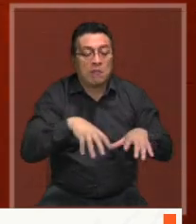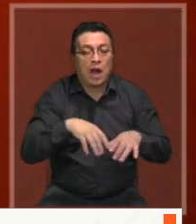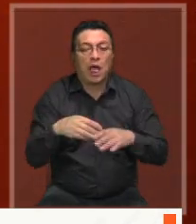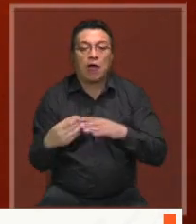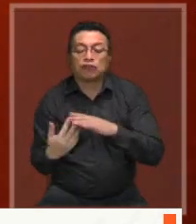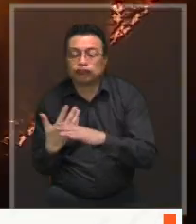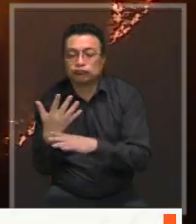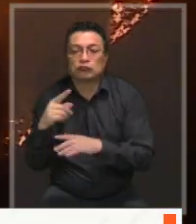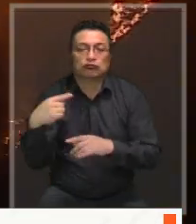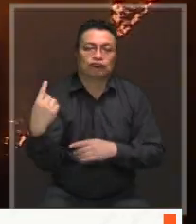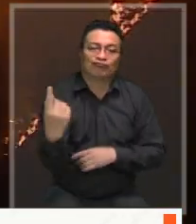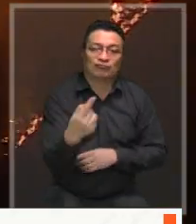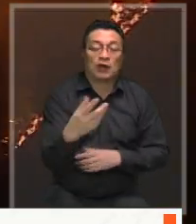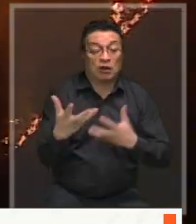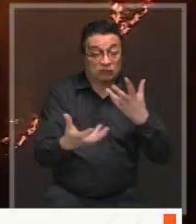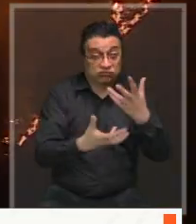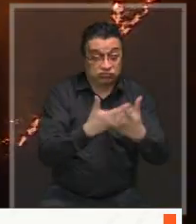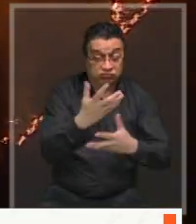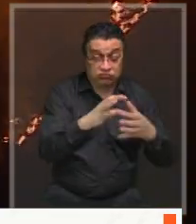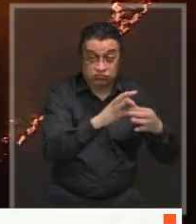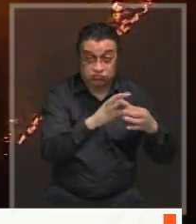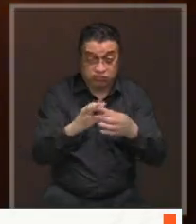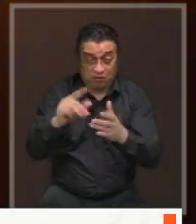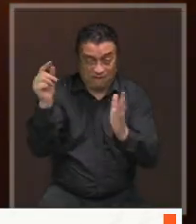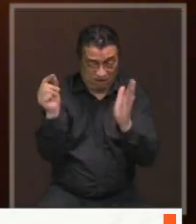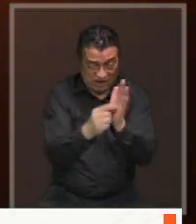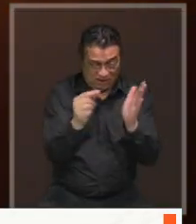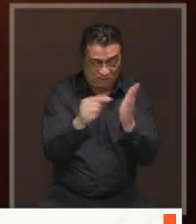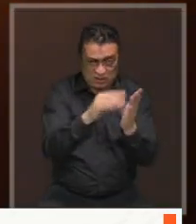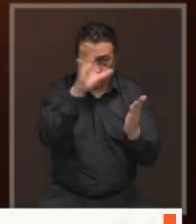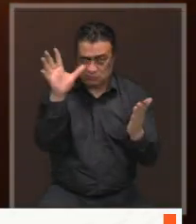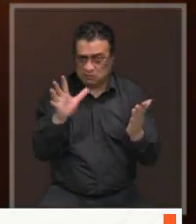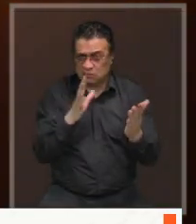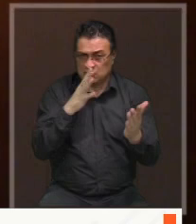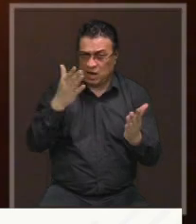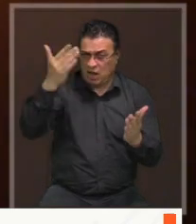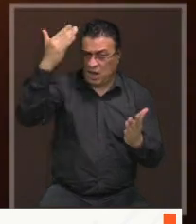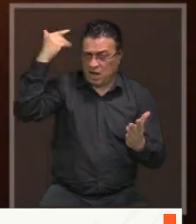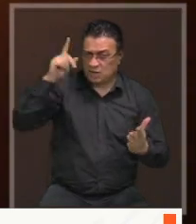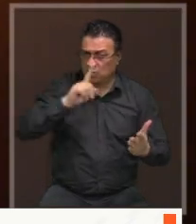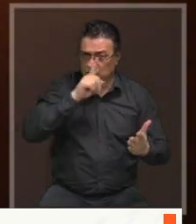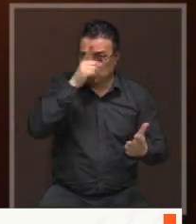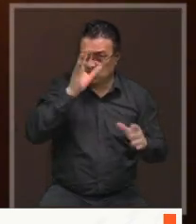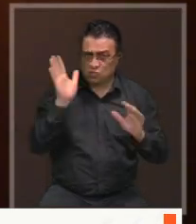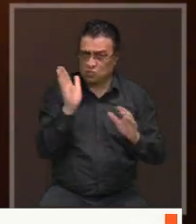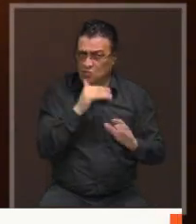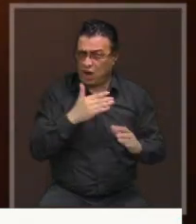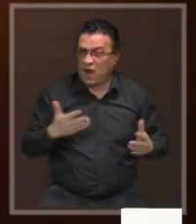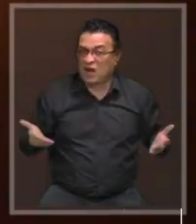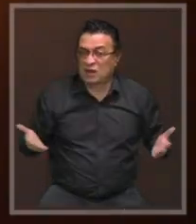como esta, incendios en lugares y fechas en que no estábamos habituados.